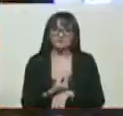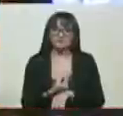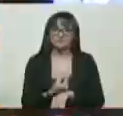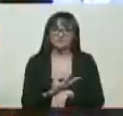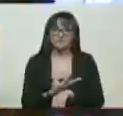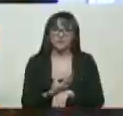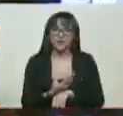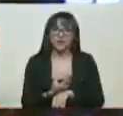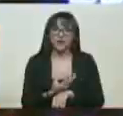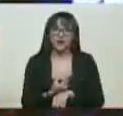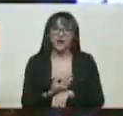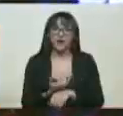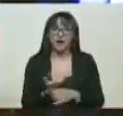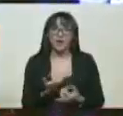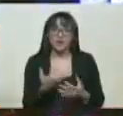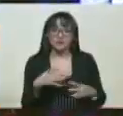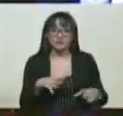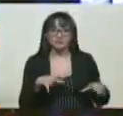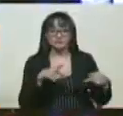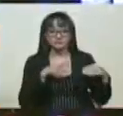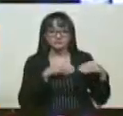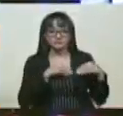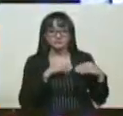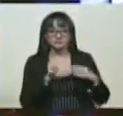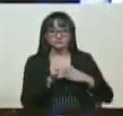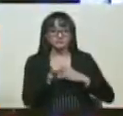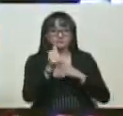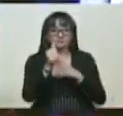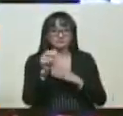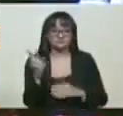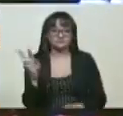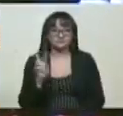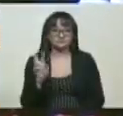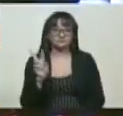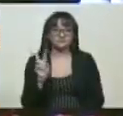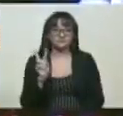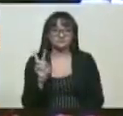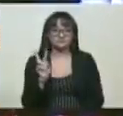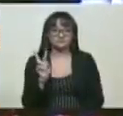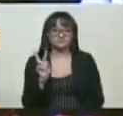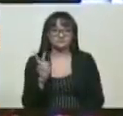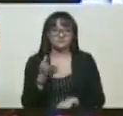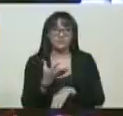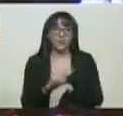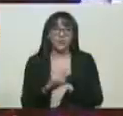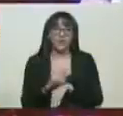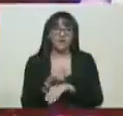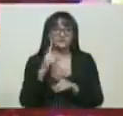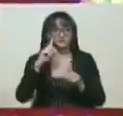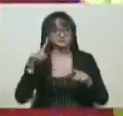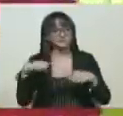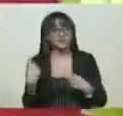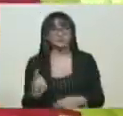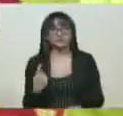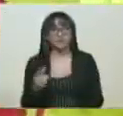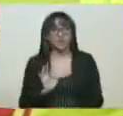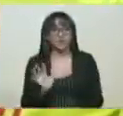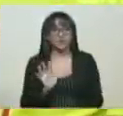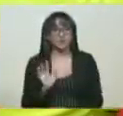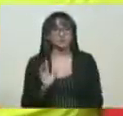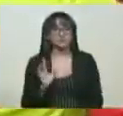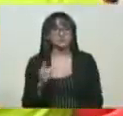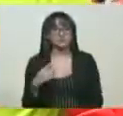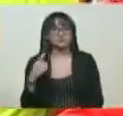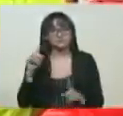me toca asumir las riendas de la patria. Monagas, no me dejen solo, no me